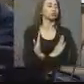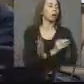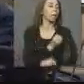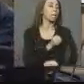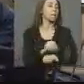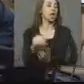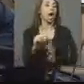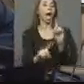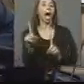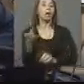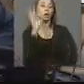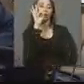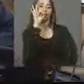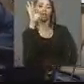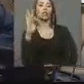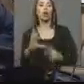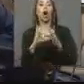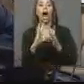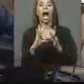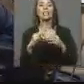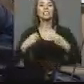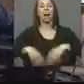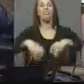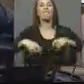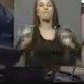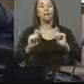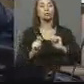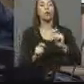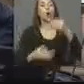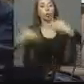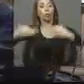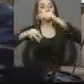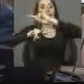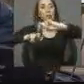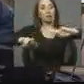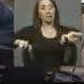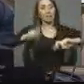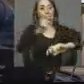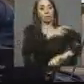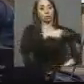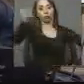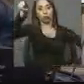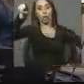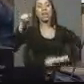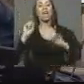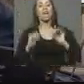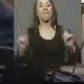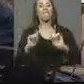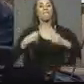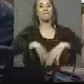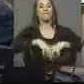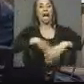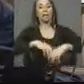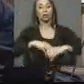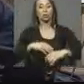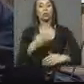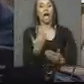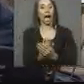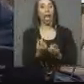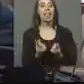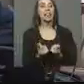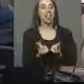han enriquecido con los temas de la basura, hay personas que están siendo investigadas hoy día por temas de la basura, porque detrás de la basura generalmente de manera lamentable hay